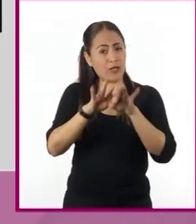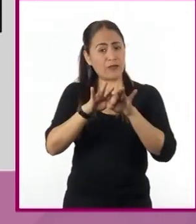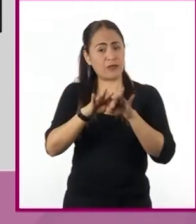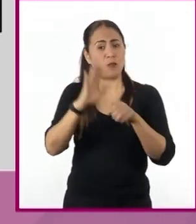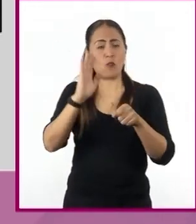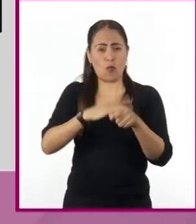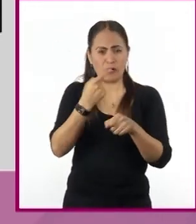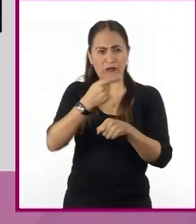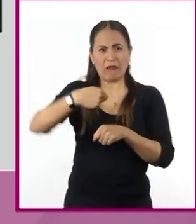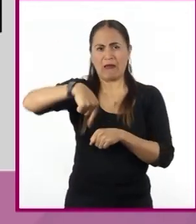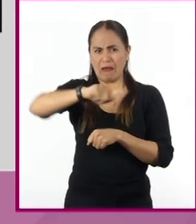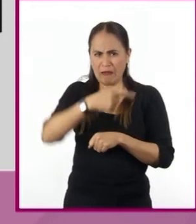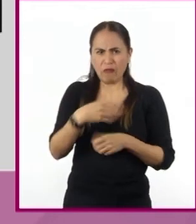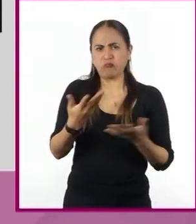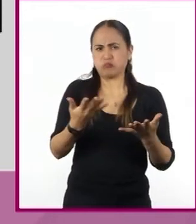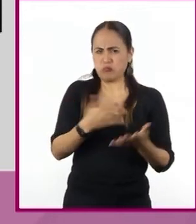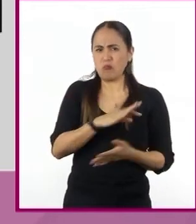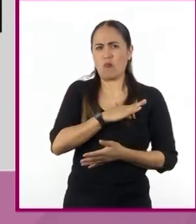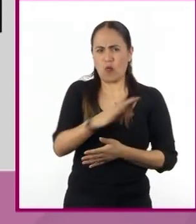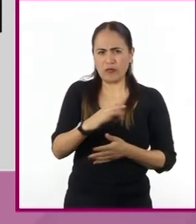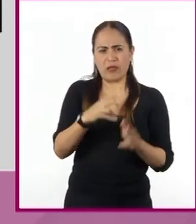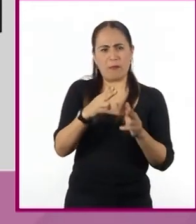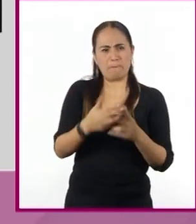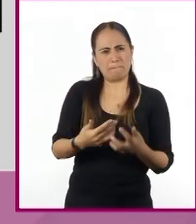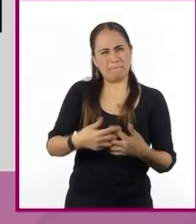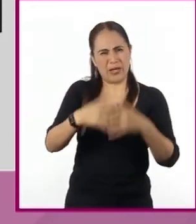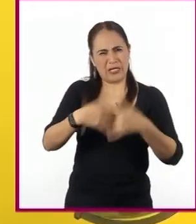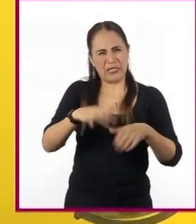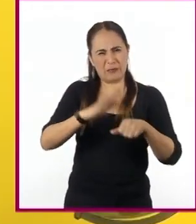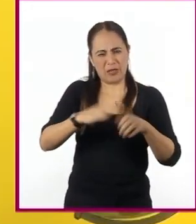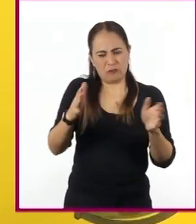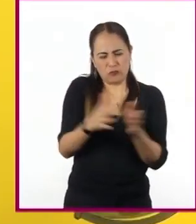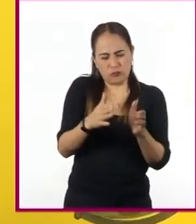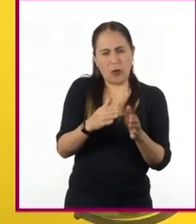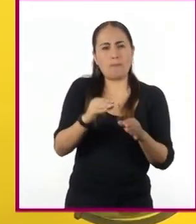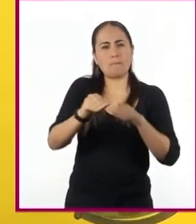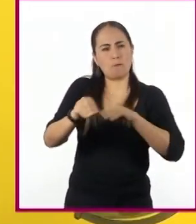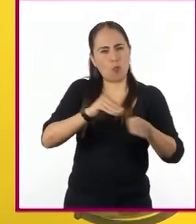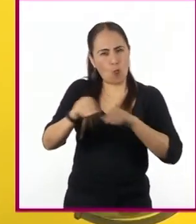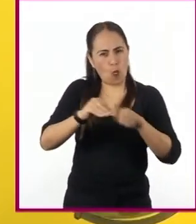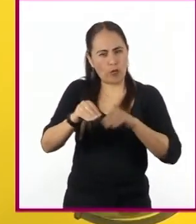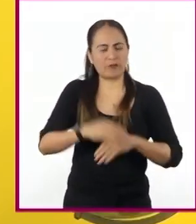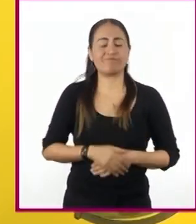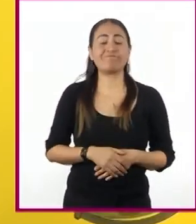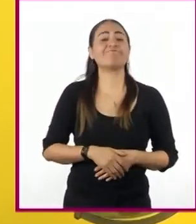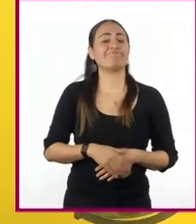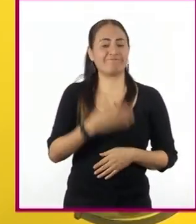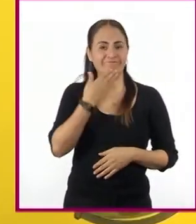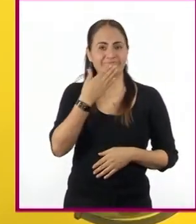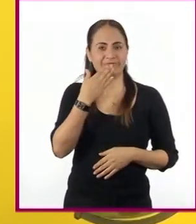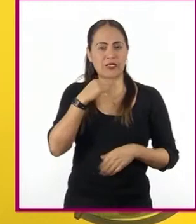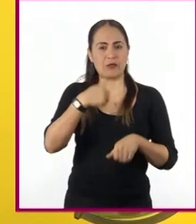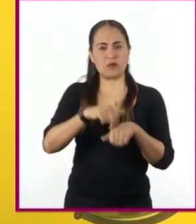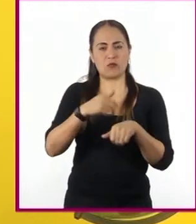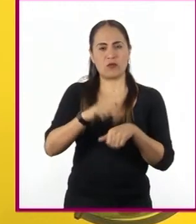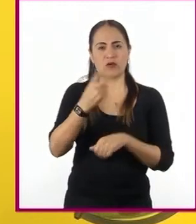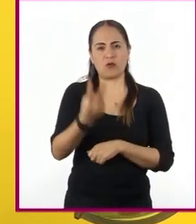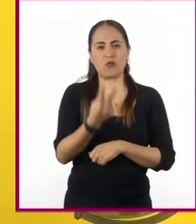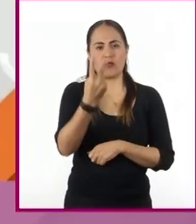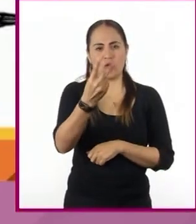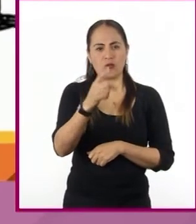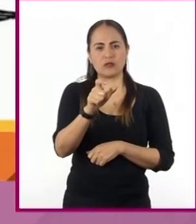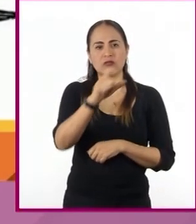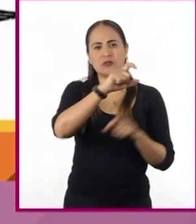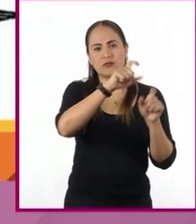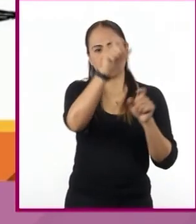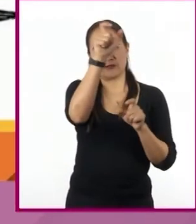él podían ponerse en movimiento otras máquinas. ¡Excelente! Vamos ahora a la pregunta número 2, que está en sentido